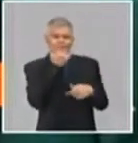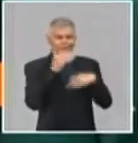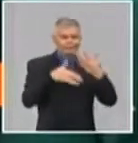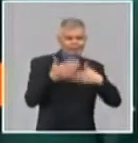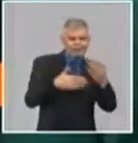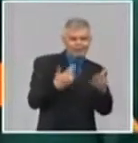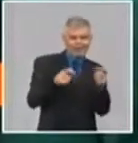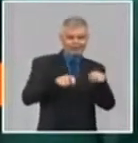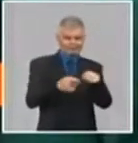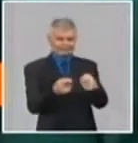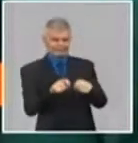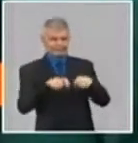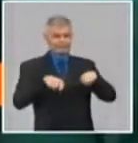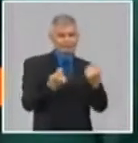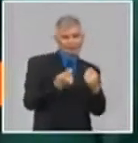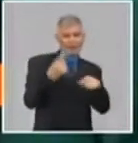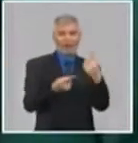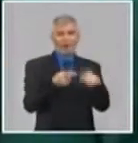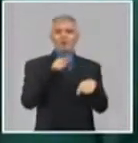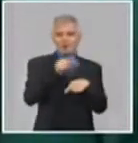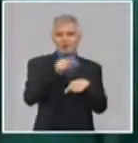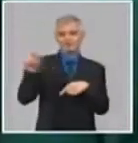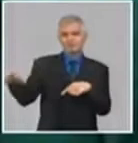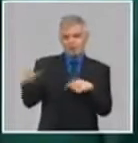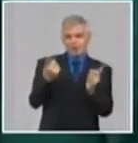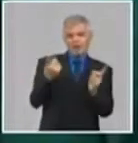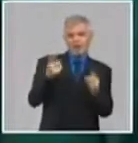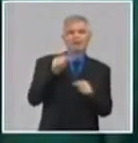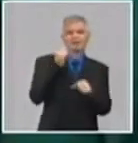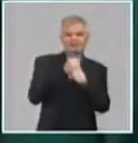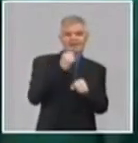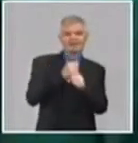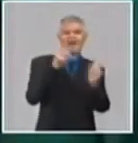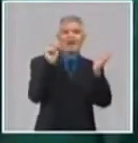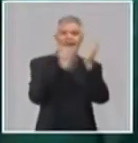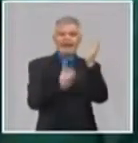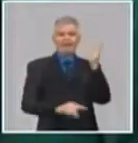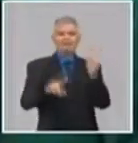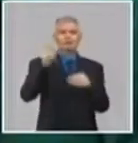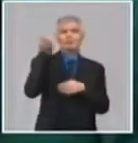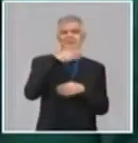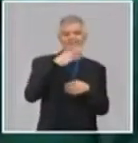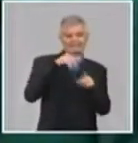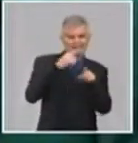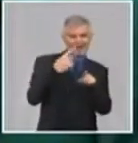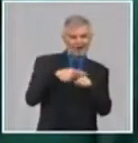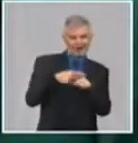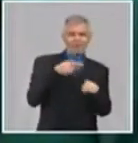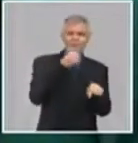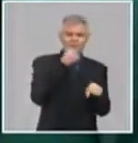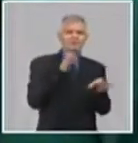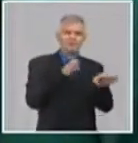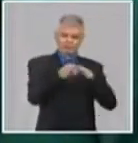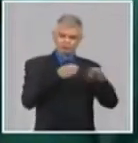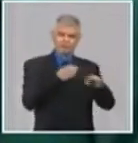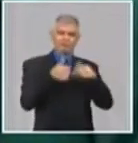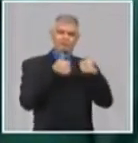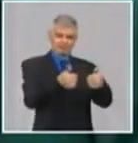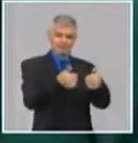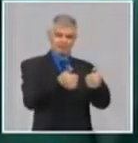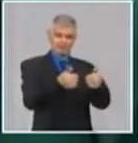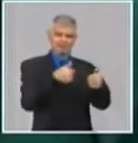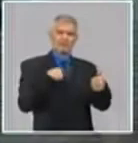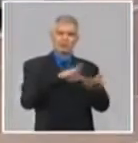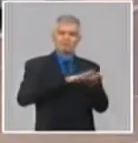una manipulación. Ellos han logrado poner en óptimo servicio esos equipos. Han permitido que la